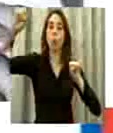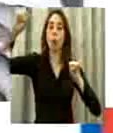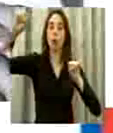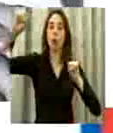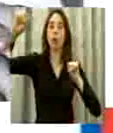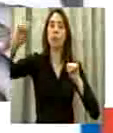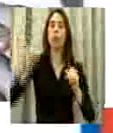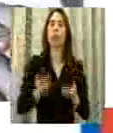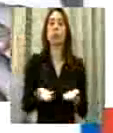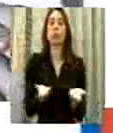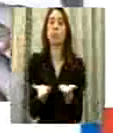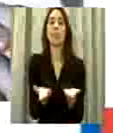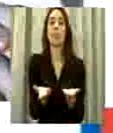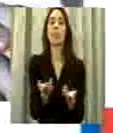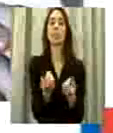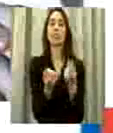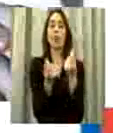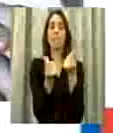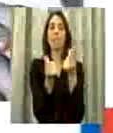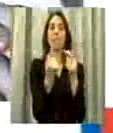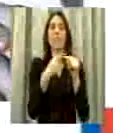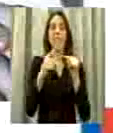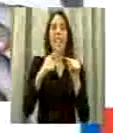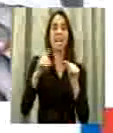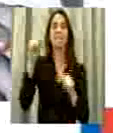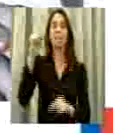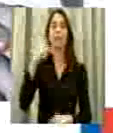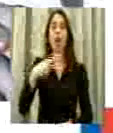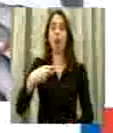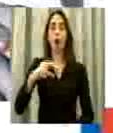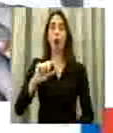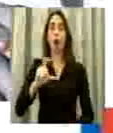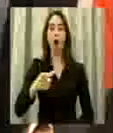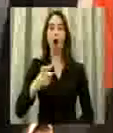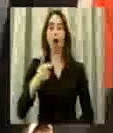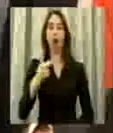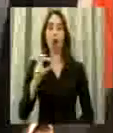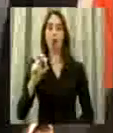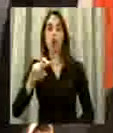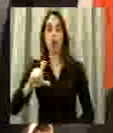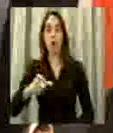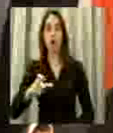sobre servicios financieros con Hong Kong en septiembre de